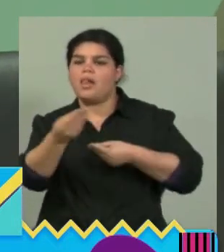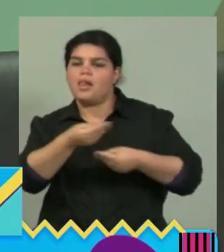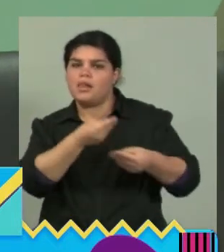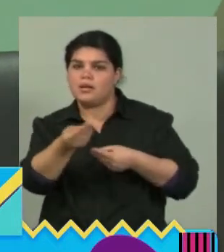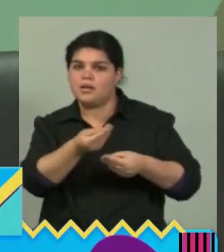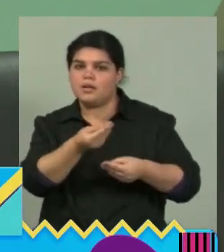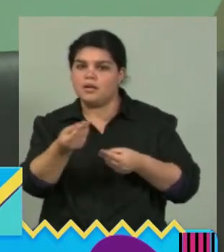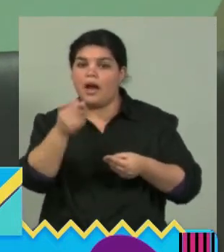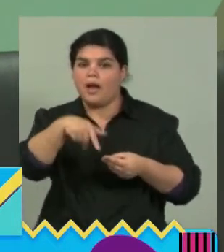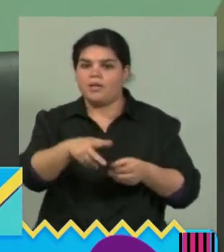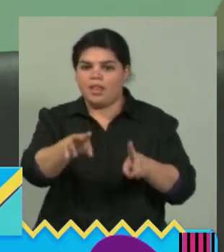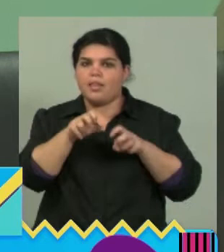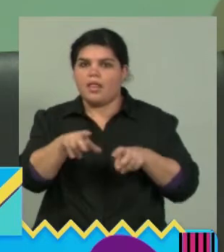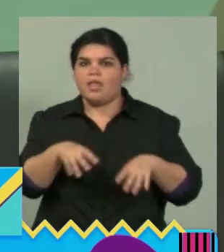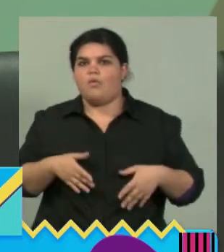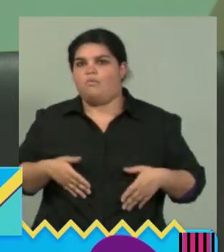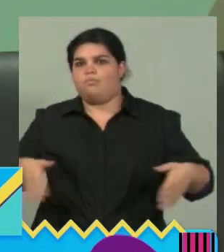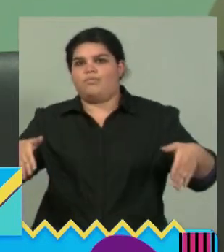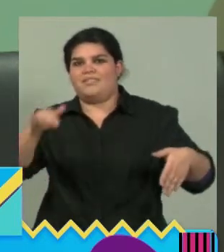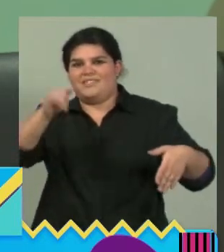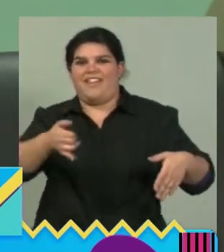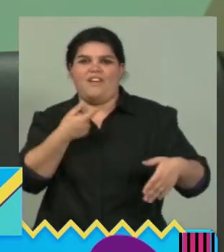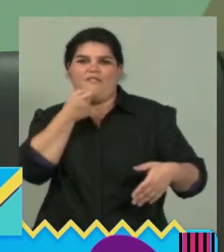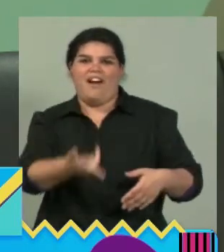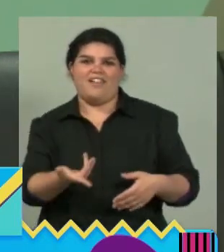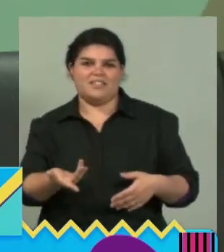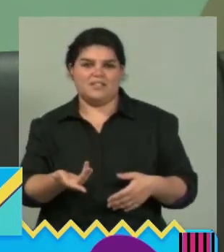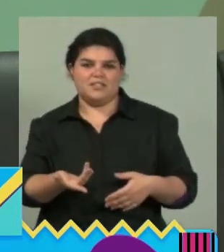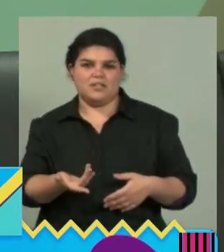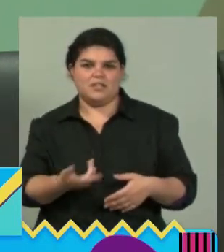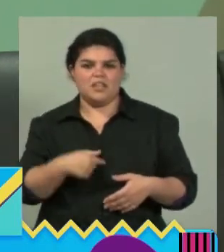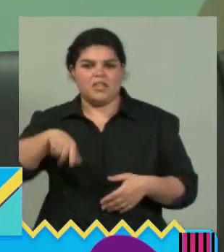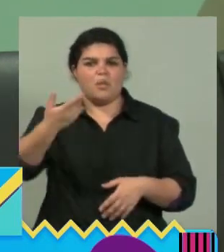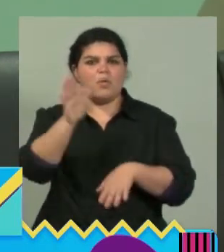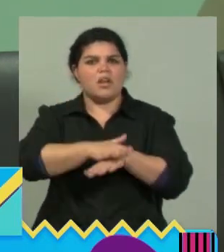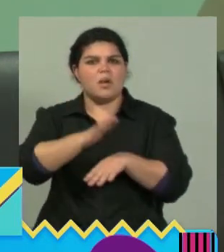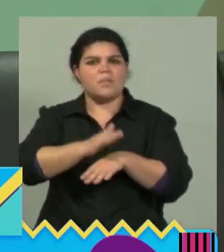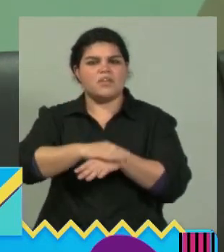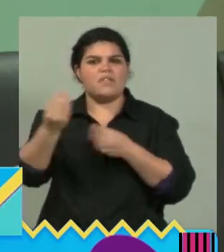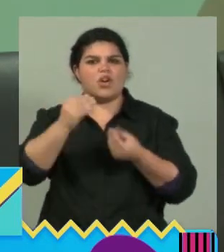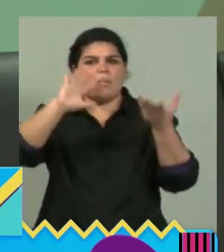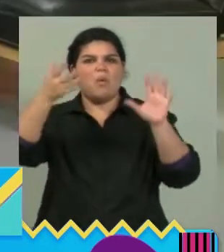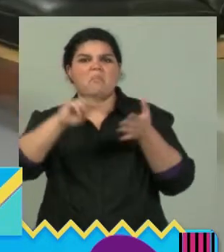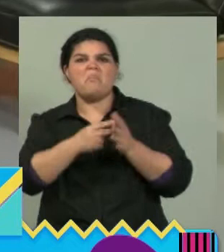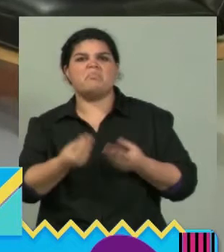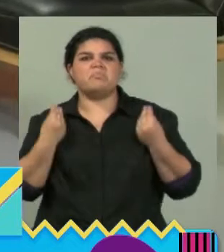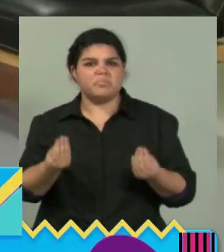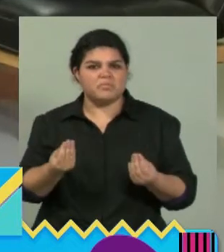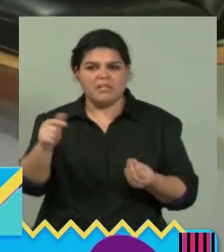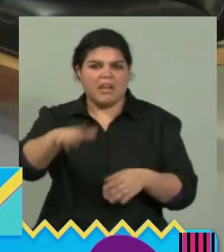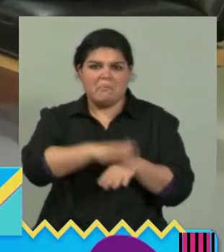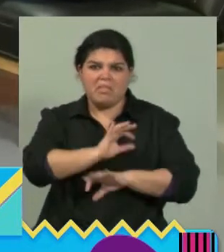se sacan ganancias abultadas, ¿sí? Y luego cuando hay que hacerse cargo de los pasivos ambientales y nadie se quiere hacer cargo.